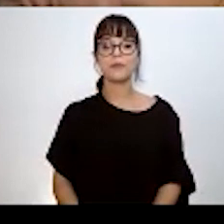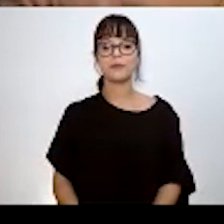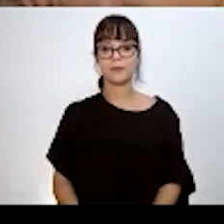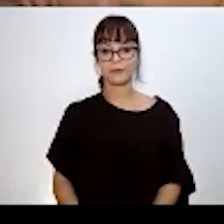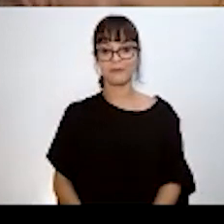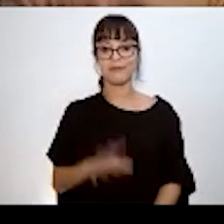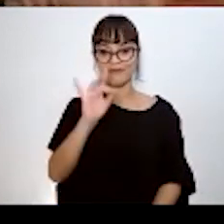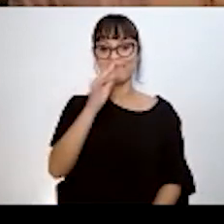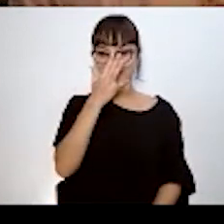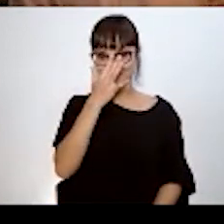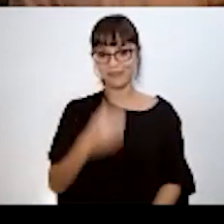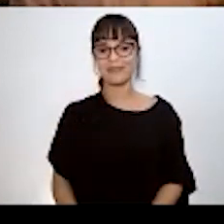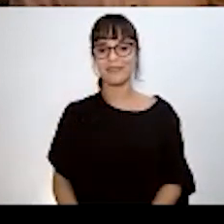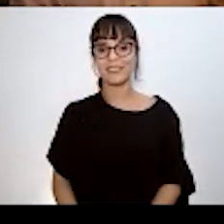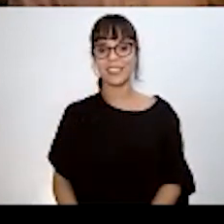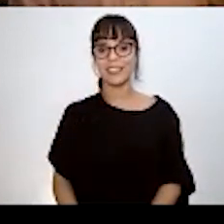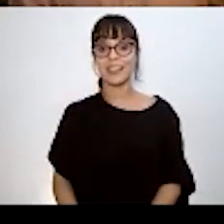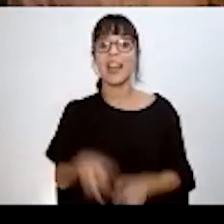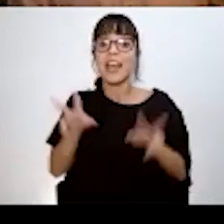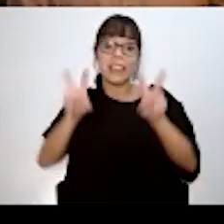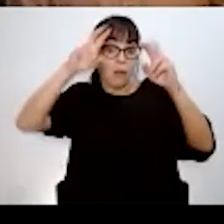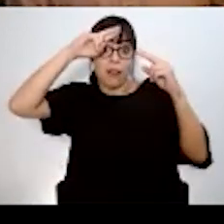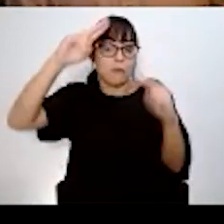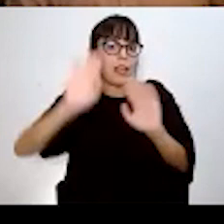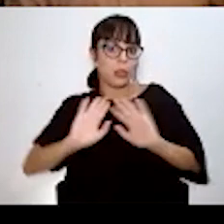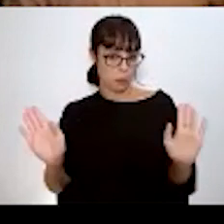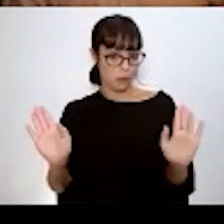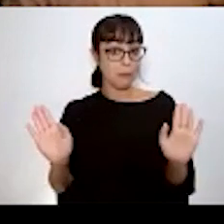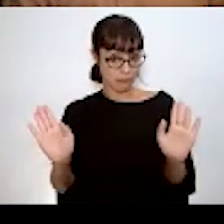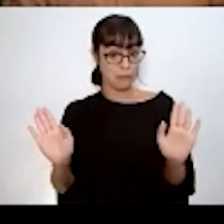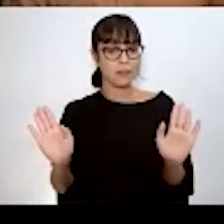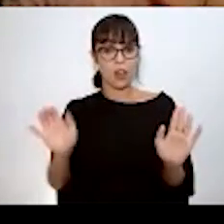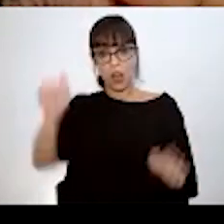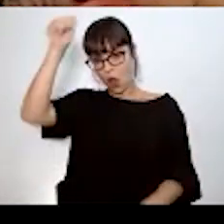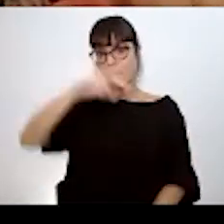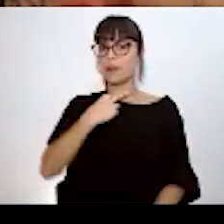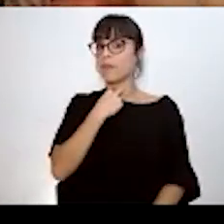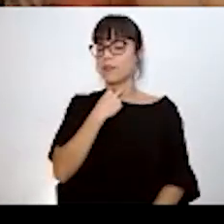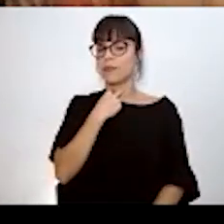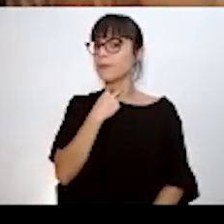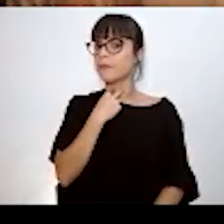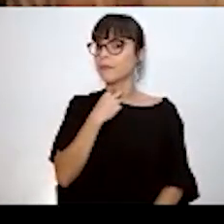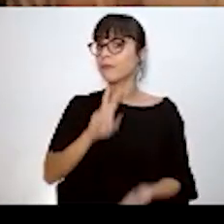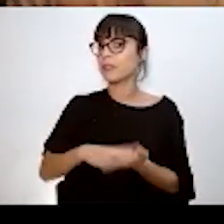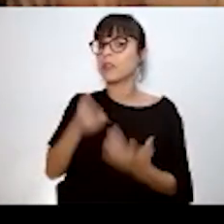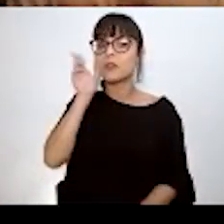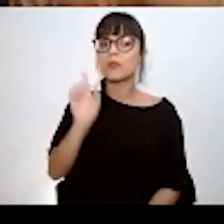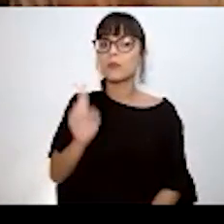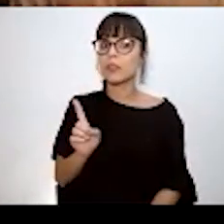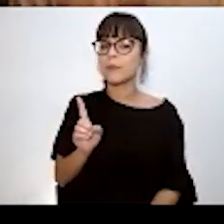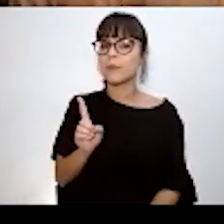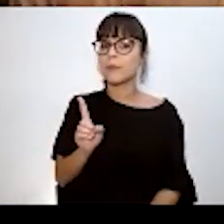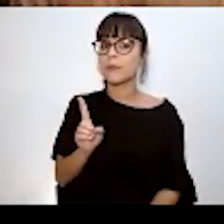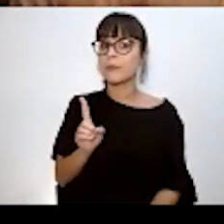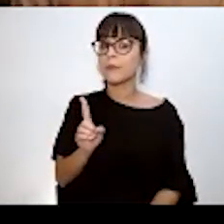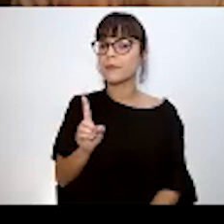Sí, sí, es simplemente una cuestión de respeto, nada más. ¿No? Empiezo que políticamente ya no sabe dónde vienen los aborígenes y entonces